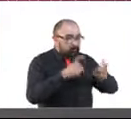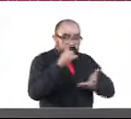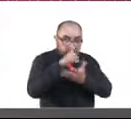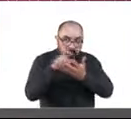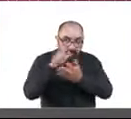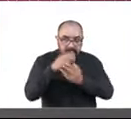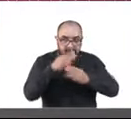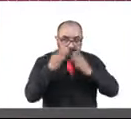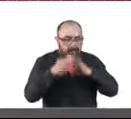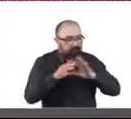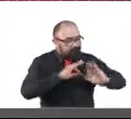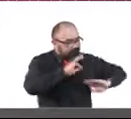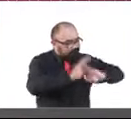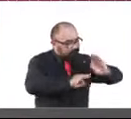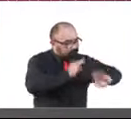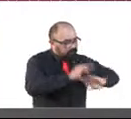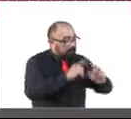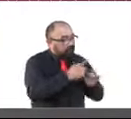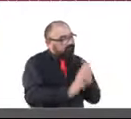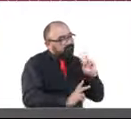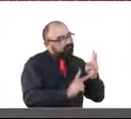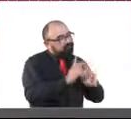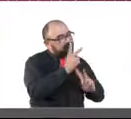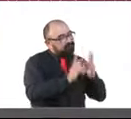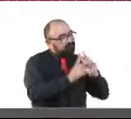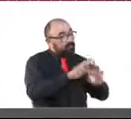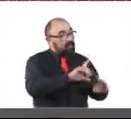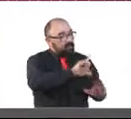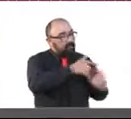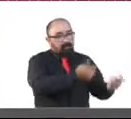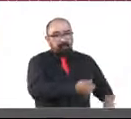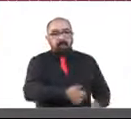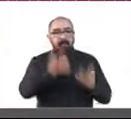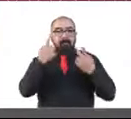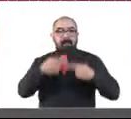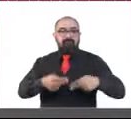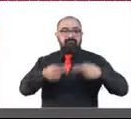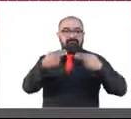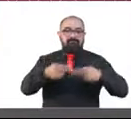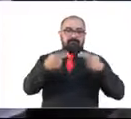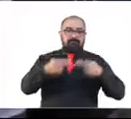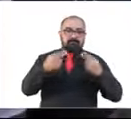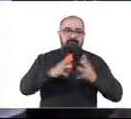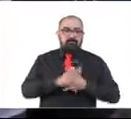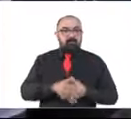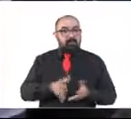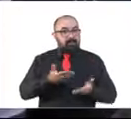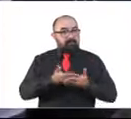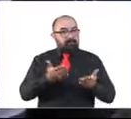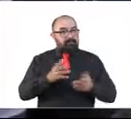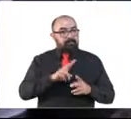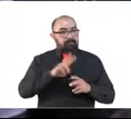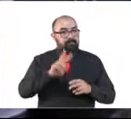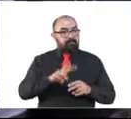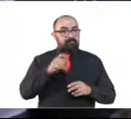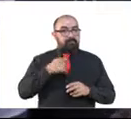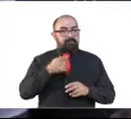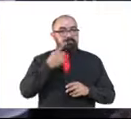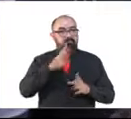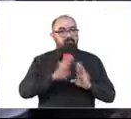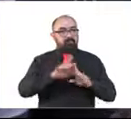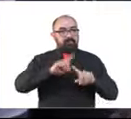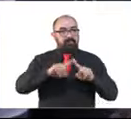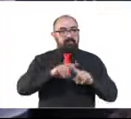poder generar inclusive valor agregado para la venta de productos. Ahora, además de eso, del tema ambiental, nosotros tenemos